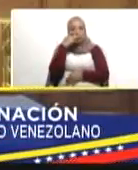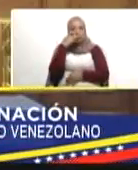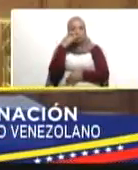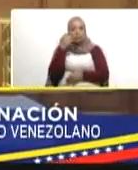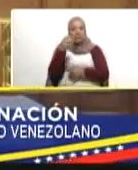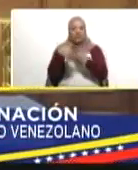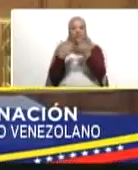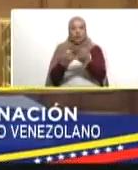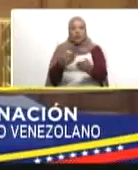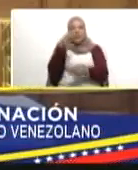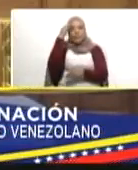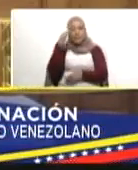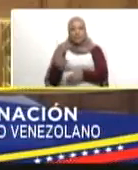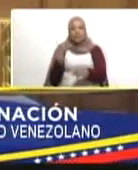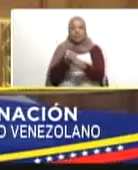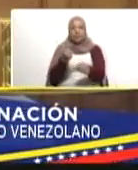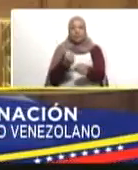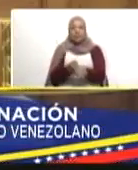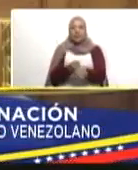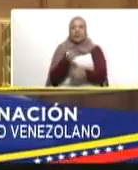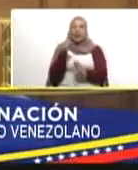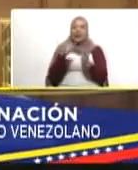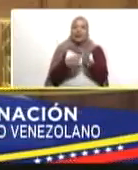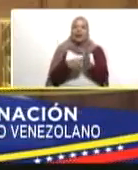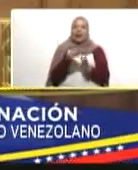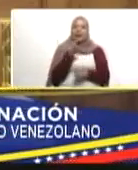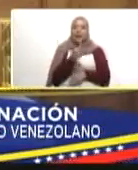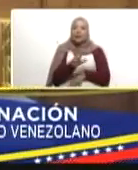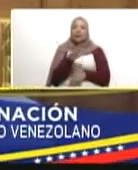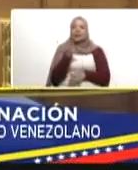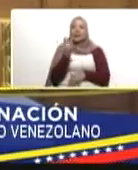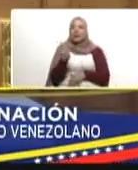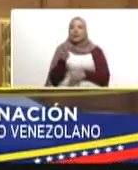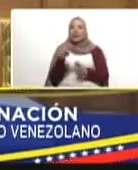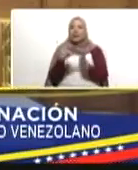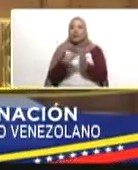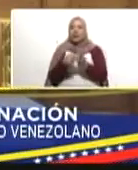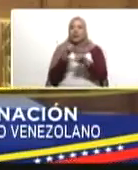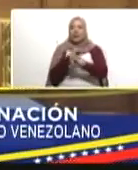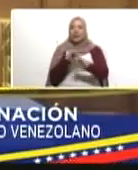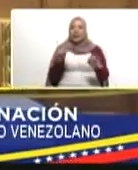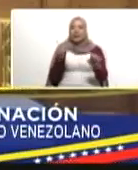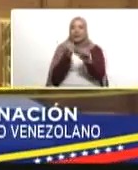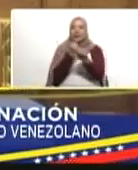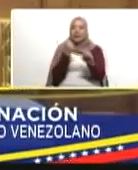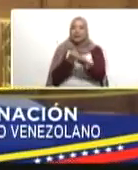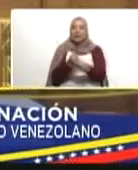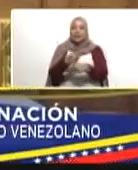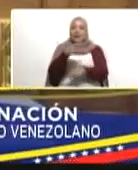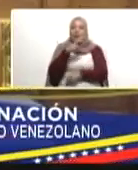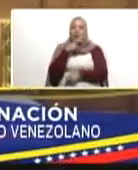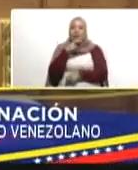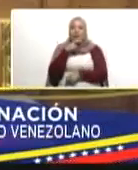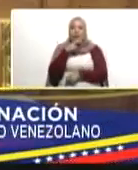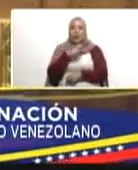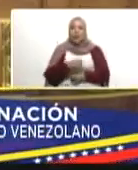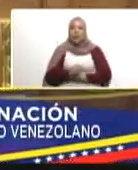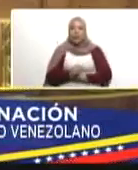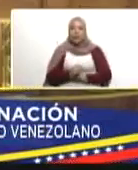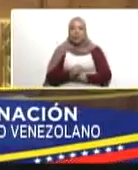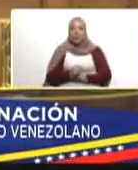militares que comprendieron 132 despliegues con la finalidad de erradicar la minería ilegal y